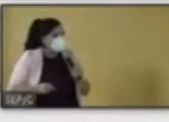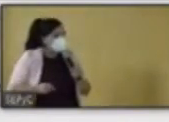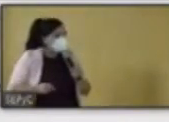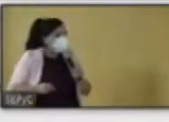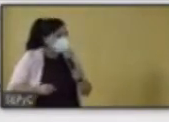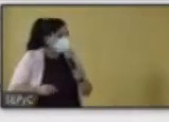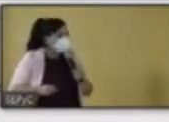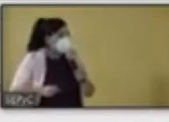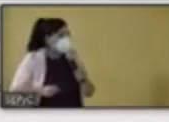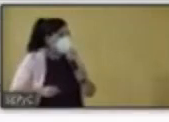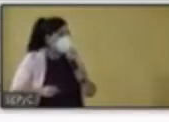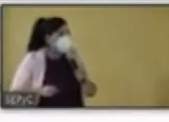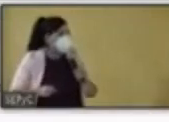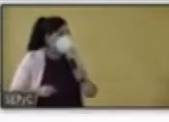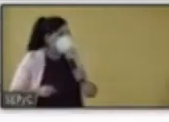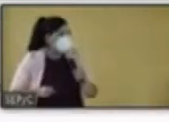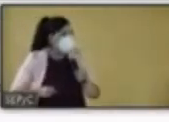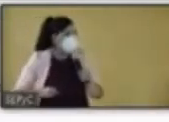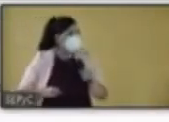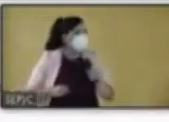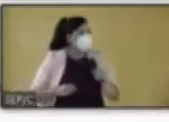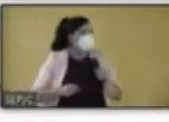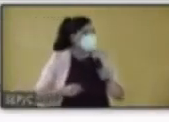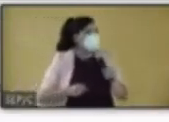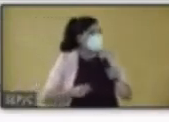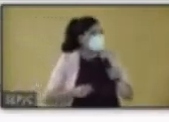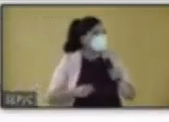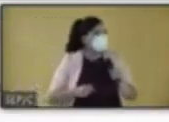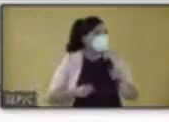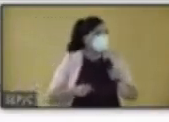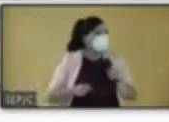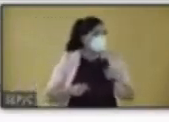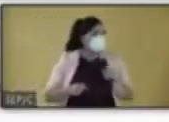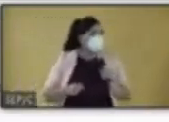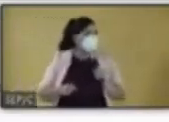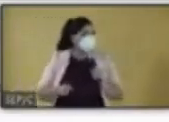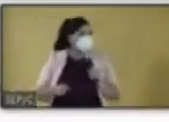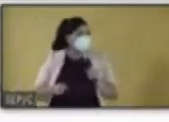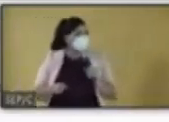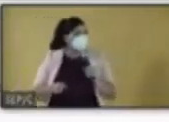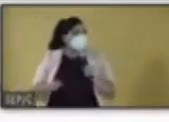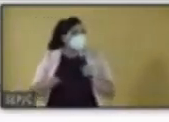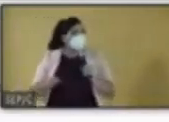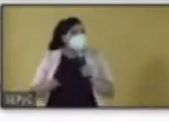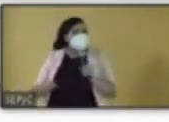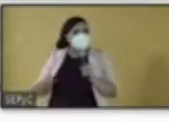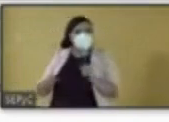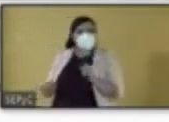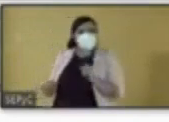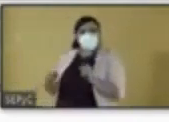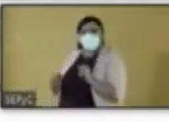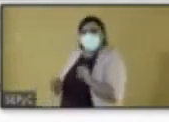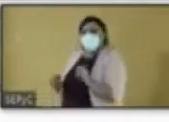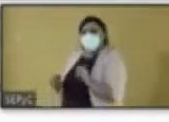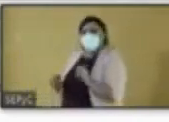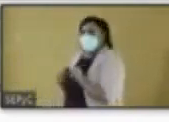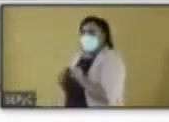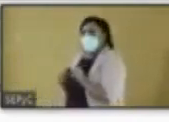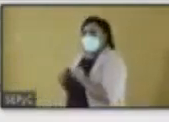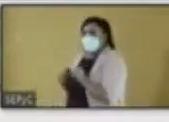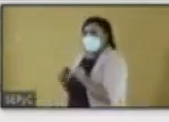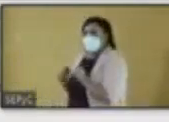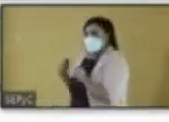¿qué bienes inmuebles son sujetos de declarar? Todos los que el sistema nos requiera en este apartado, siempre y cuando yo tenga